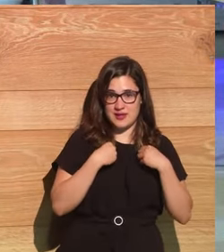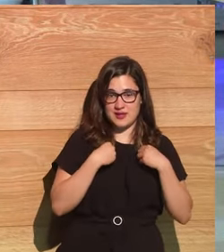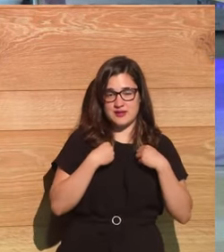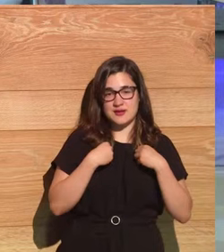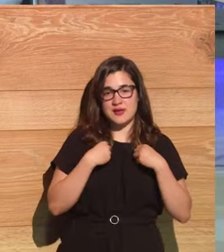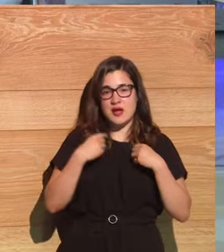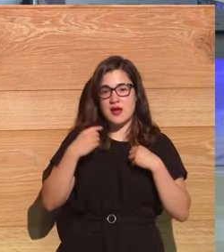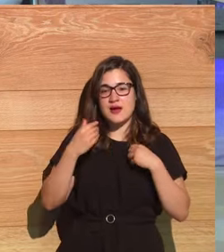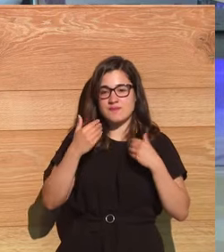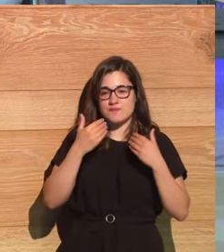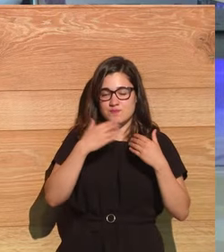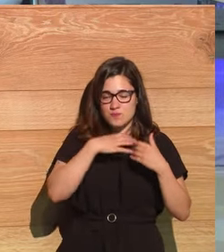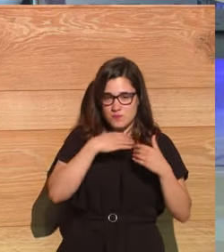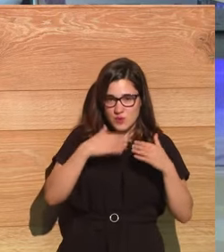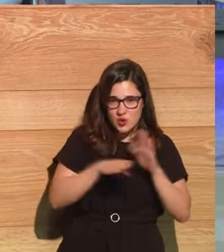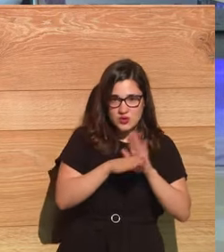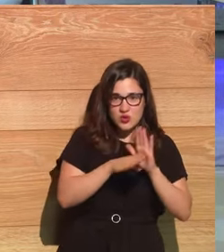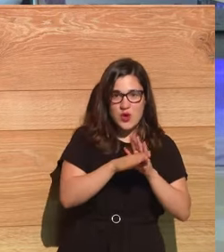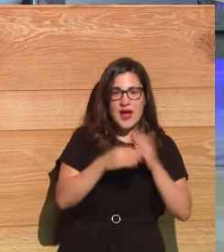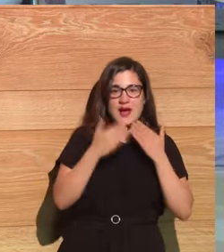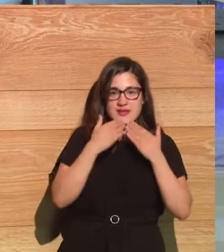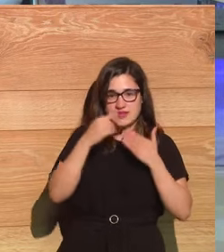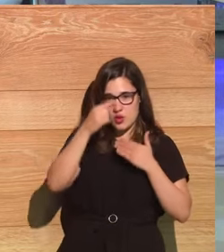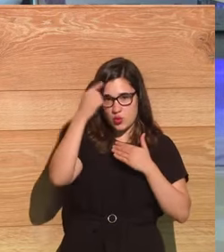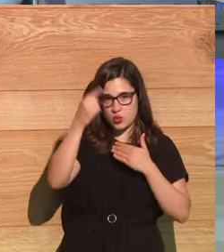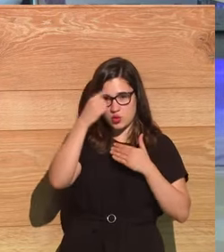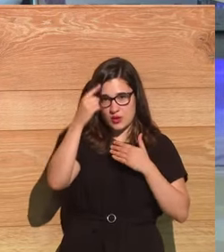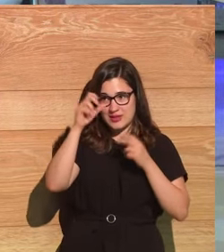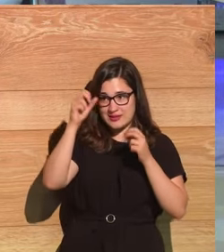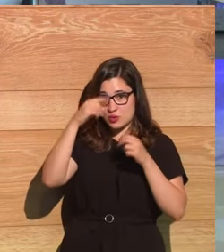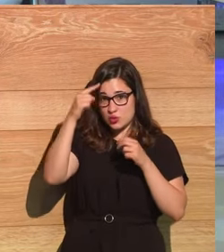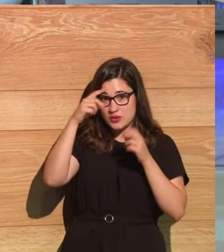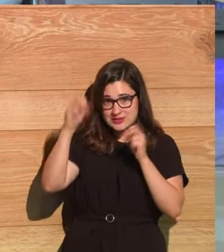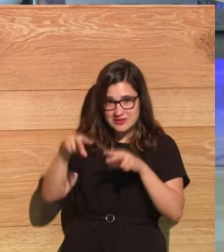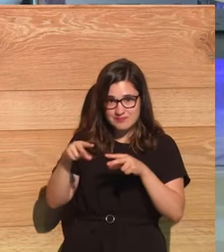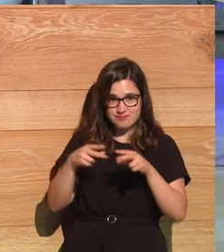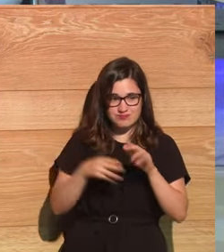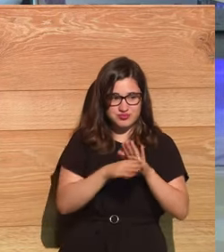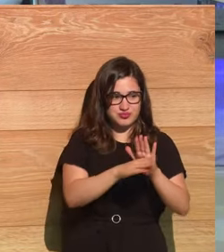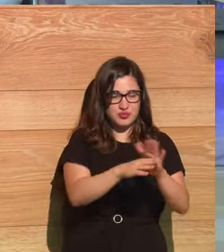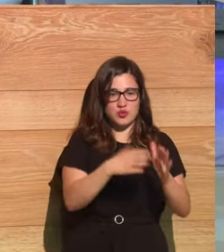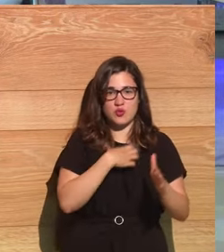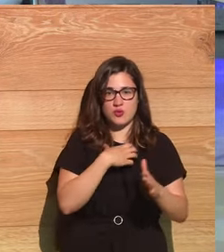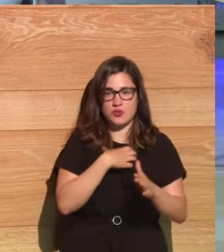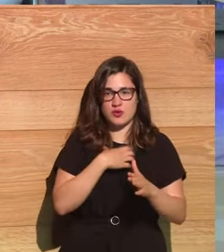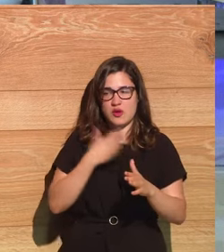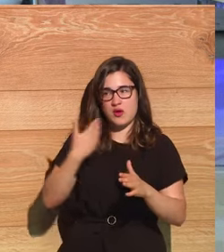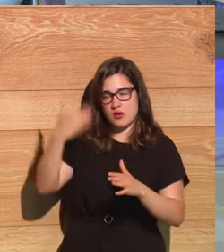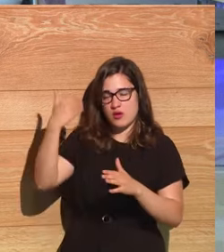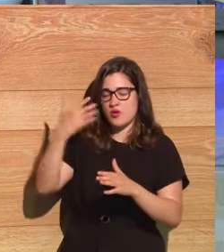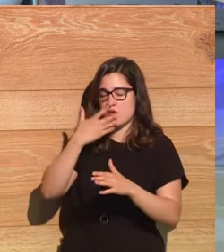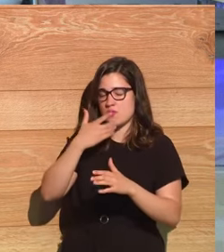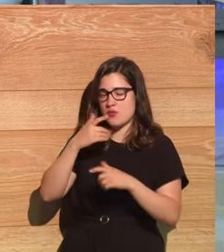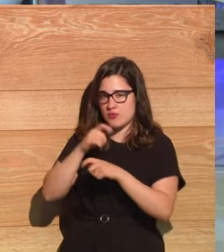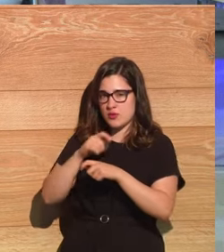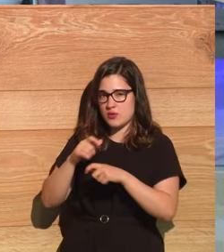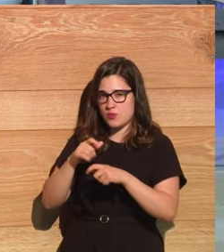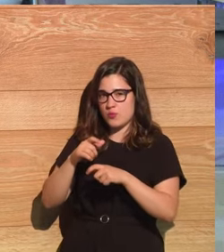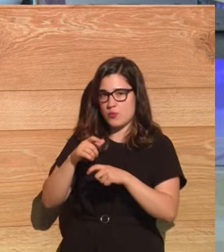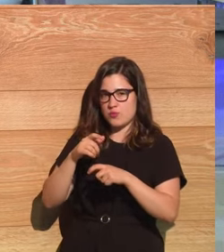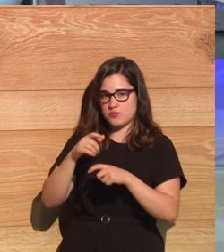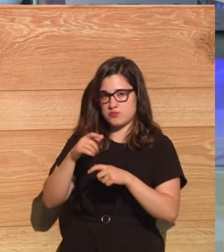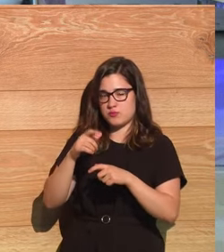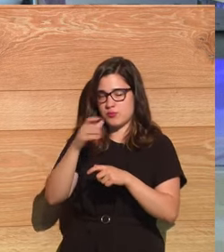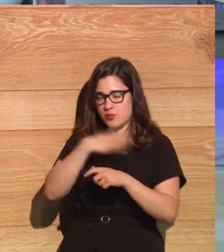esa cultura. Puede haber otros animales que utilizan herramientas sencillas. Conocemos otros ancestros que eran capaces de utilizar herramientas, pues, para